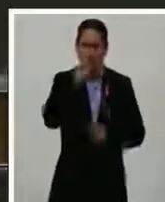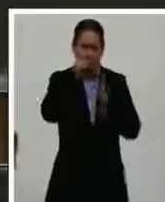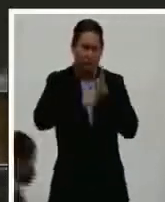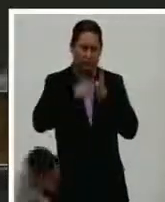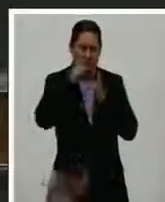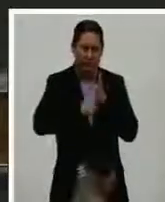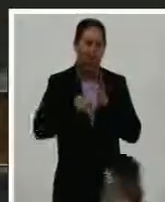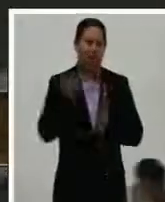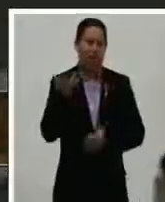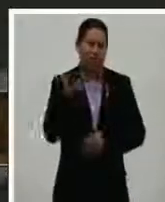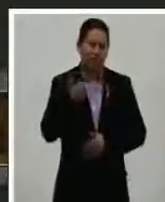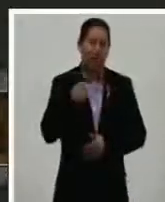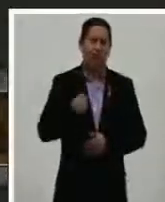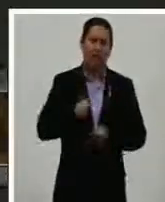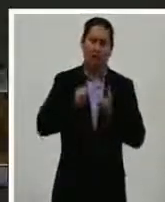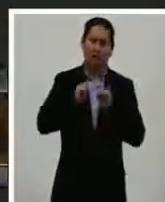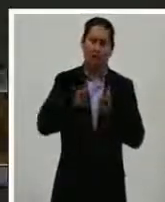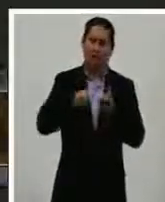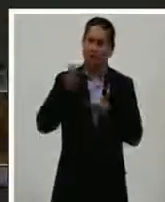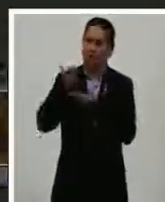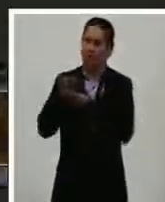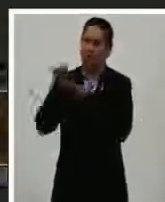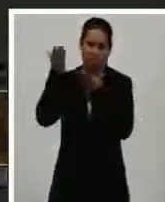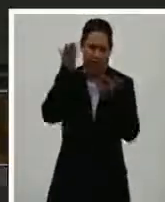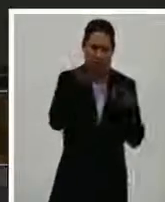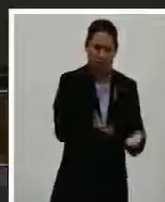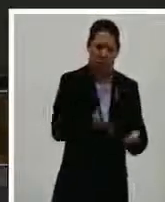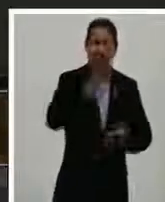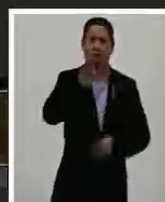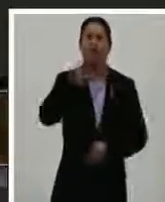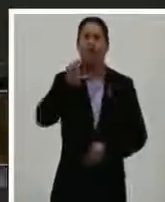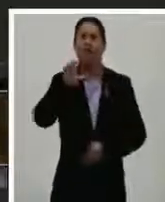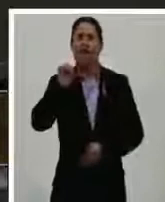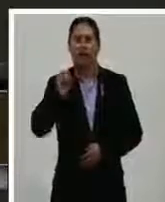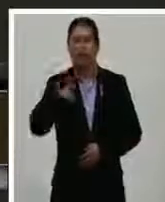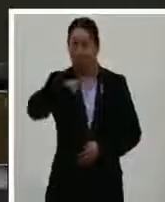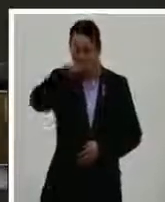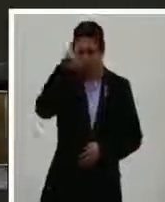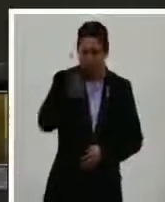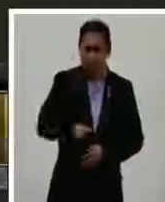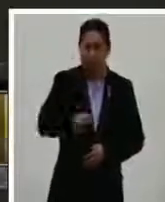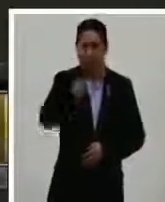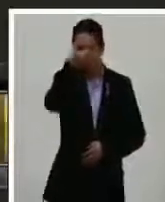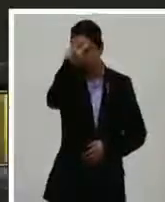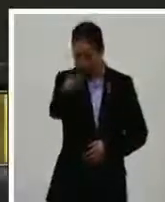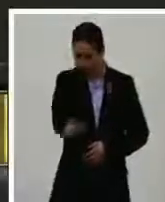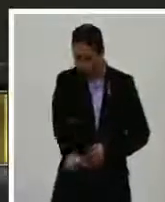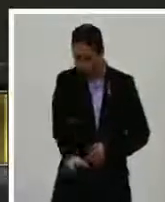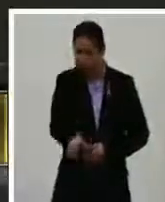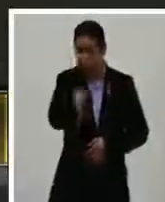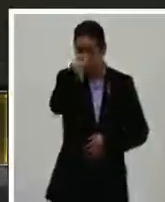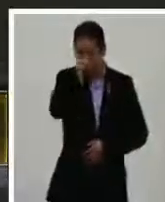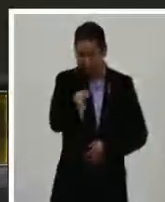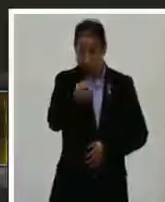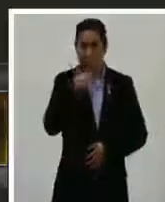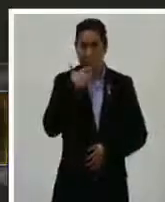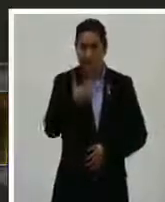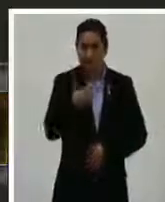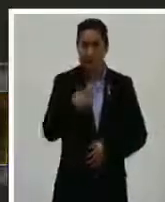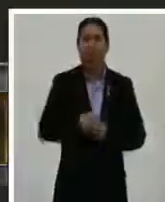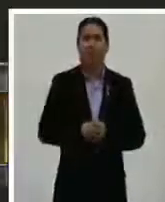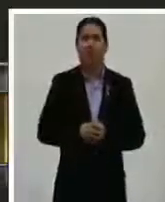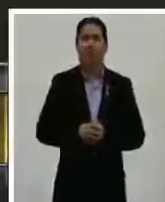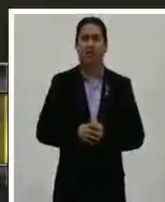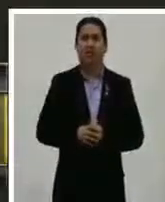el oficio que viene el senado dice que es en materia de fuero pero realmente la figura jurídica correcta a la que nos enseñan en las